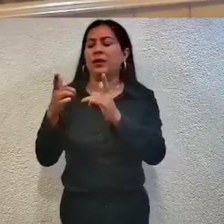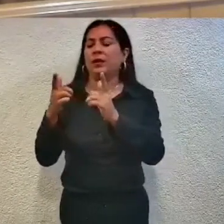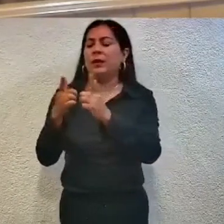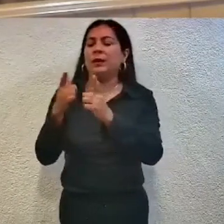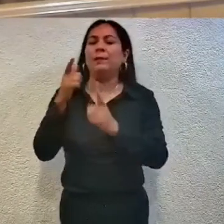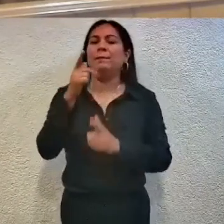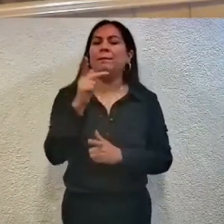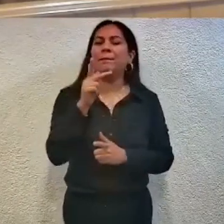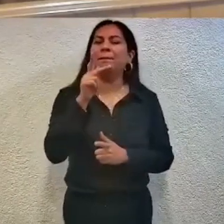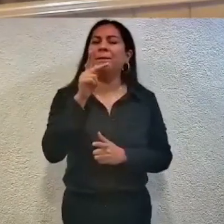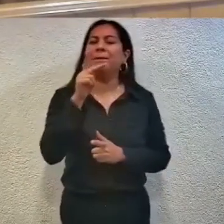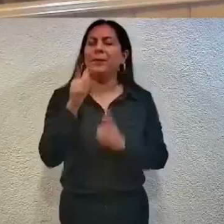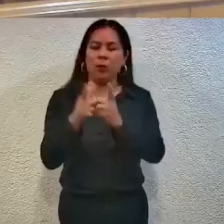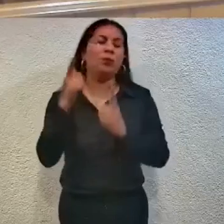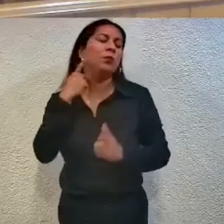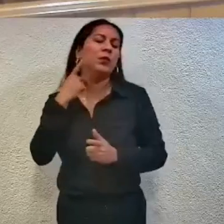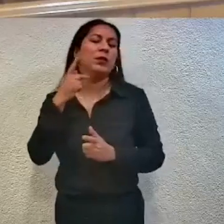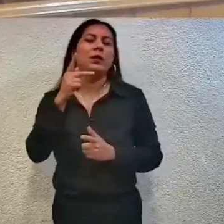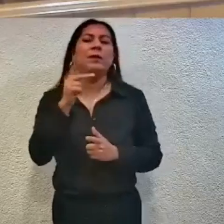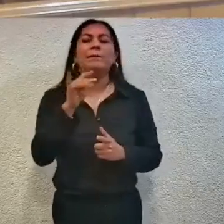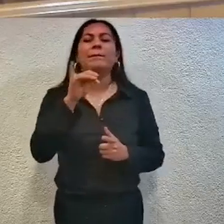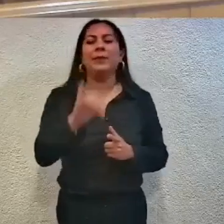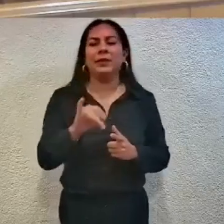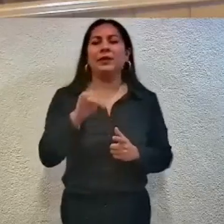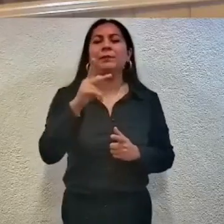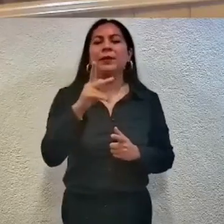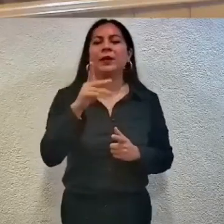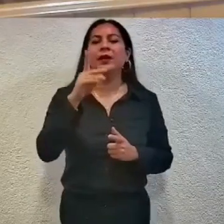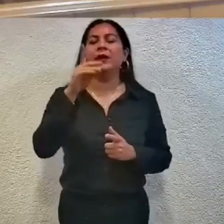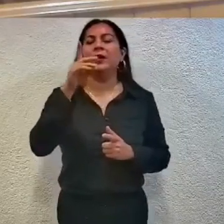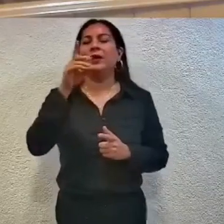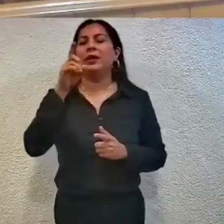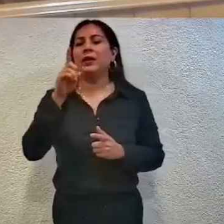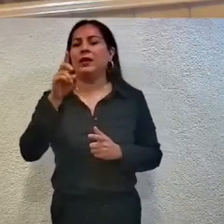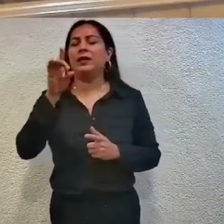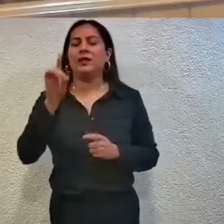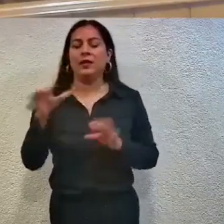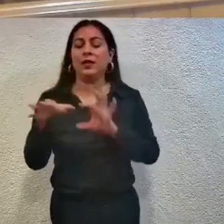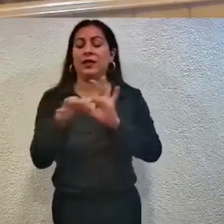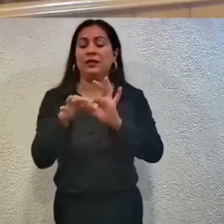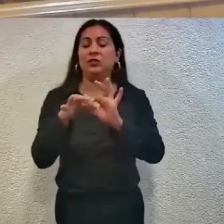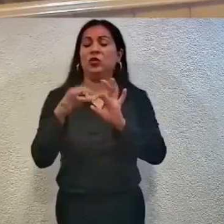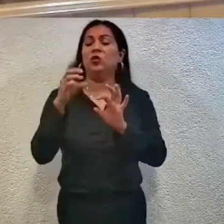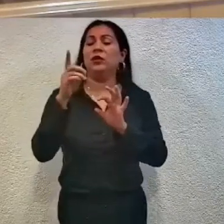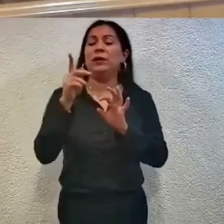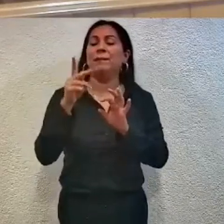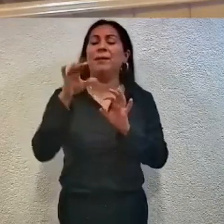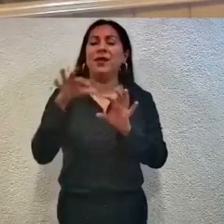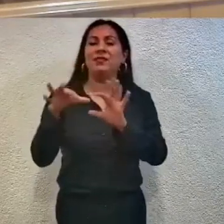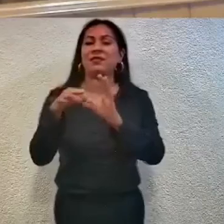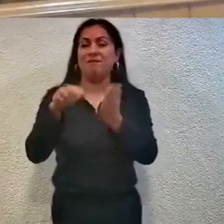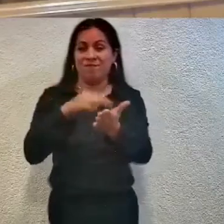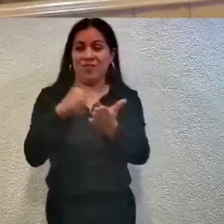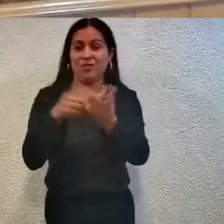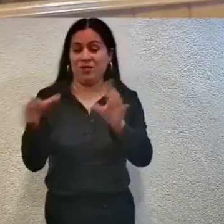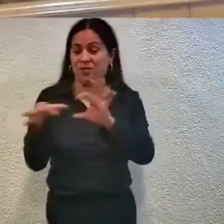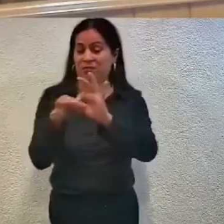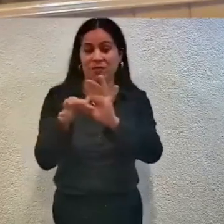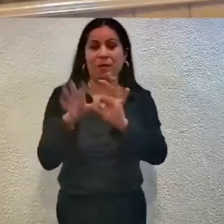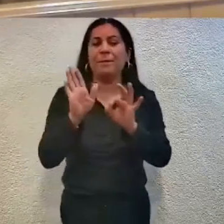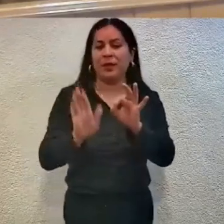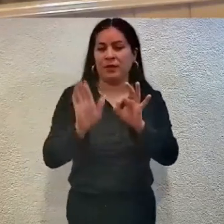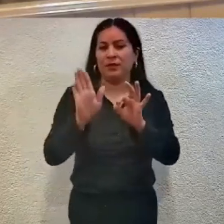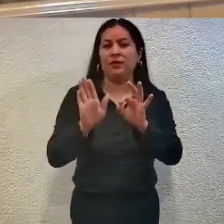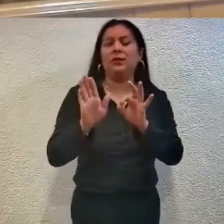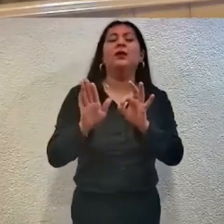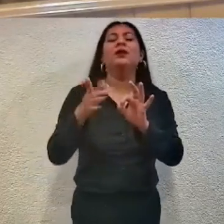Con relación a los partidos PRD y PRI, ya que si bien dichos entes políticos junto con el PAN suscribieron convenio de